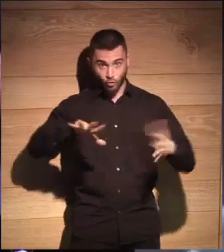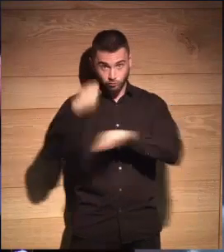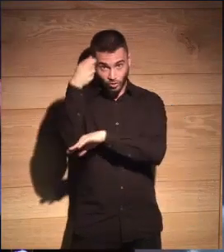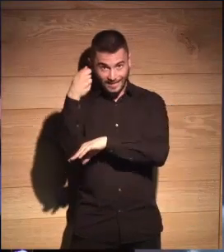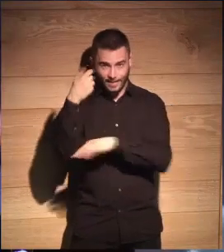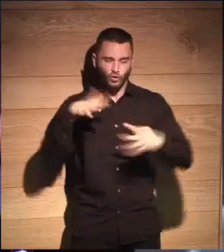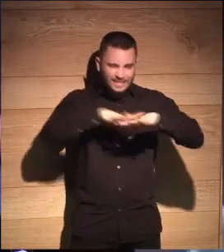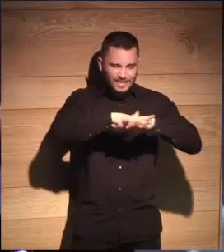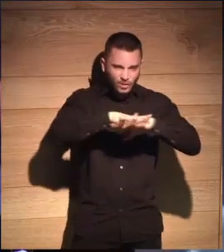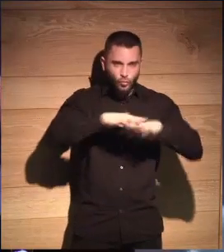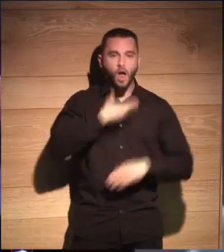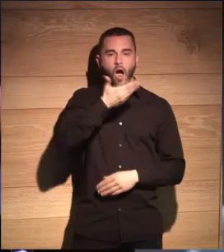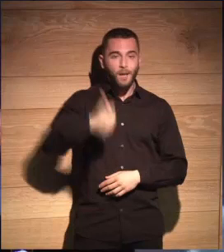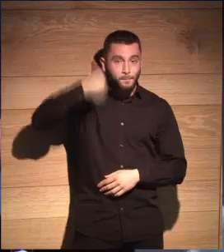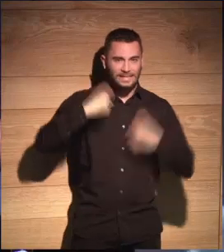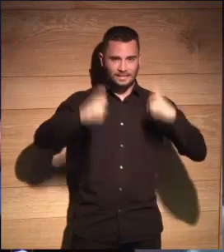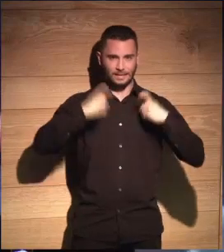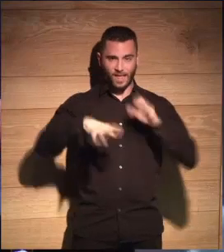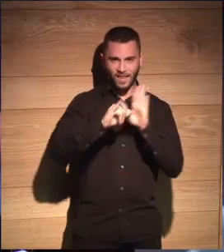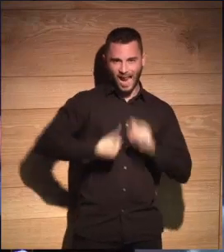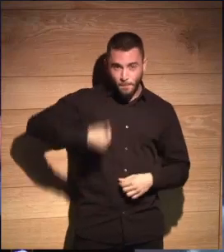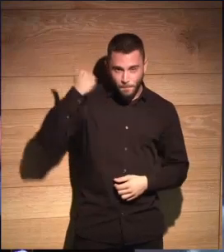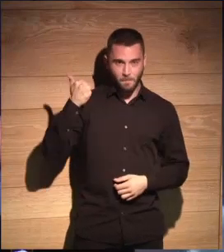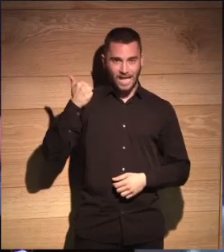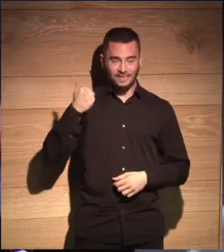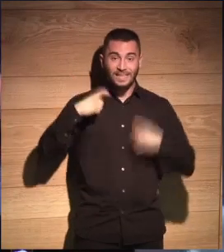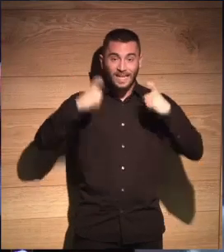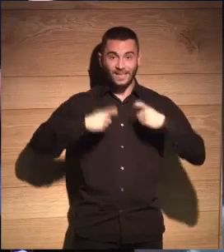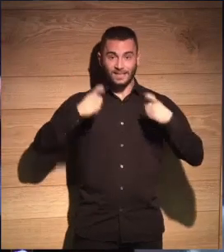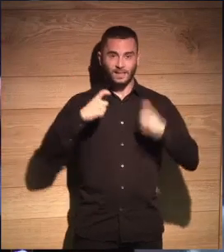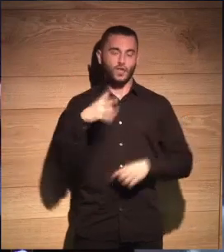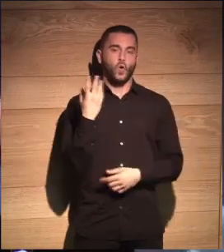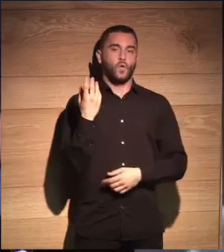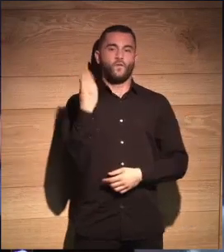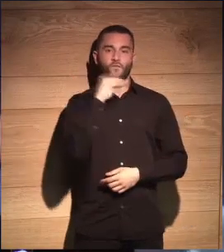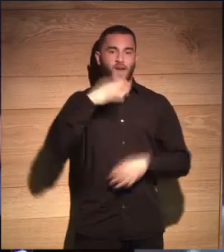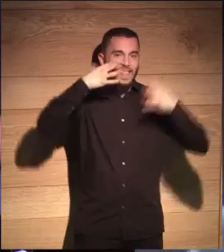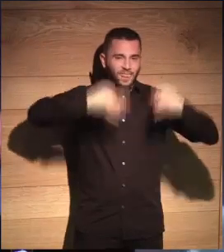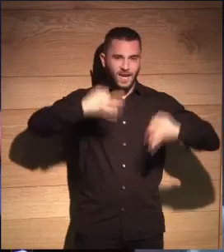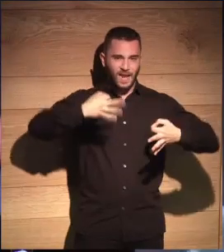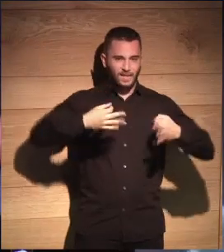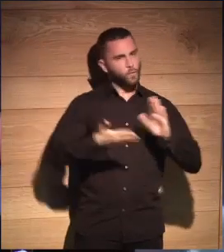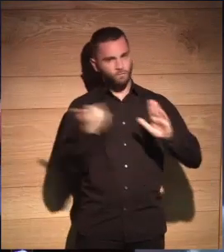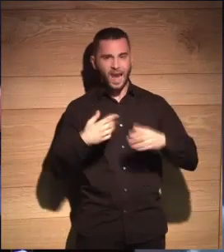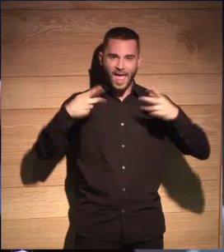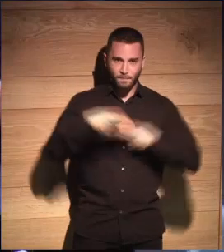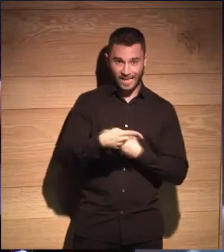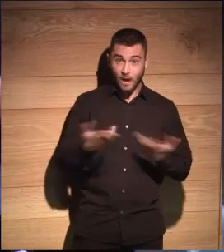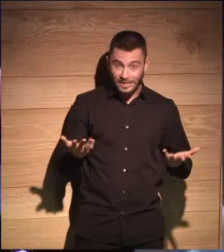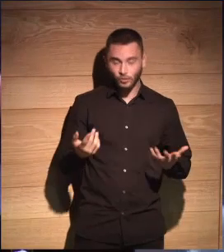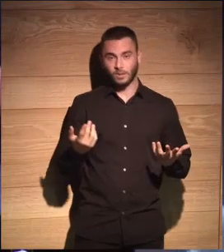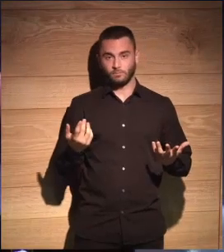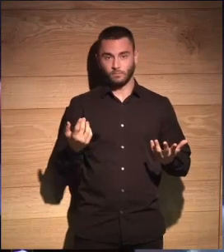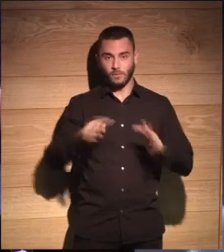que las texturas sean más cálidas, sean más cercanas, intentando evitar la frialdad del realismo y consiguiendo